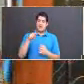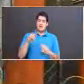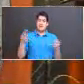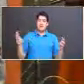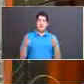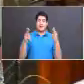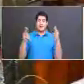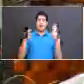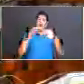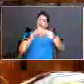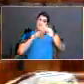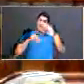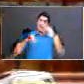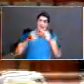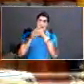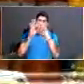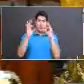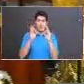transformación.